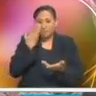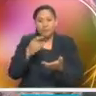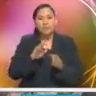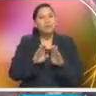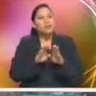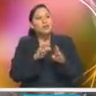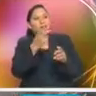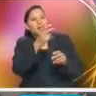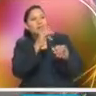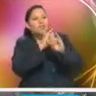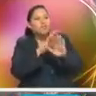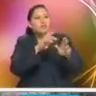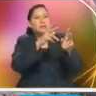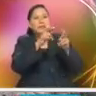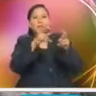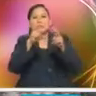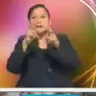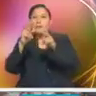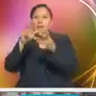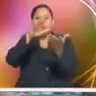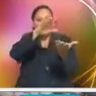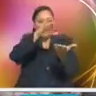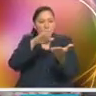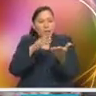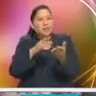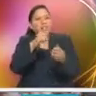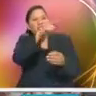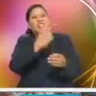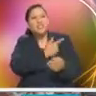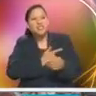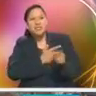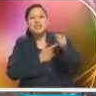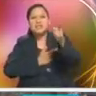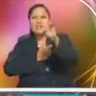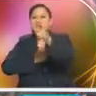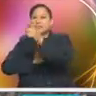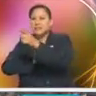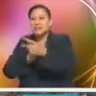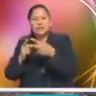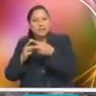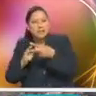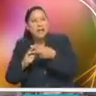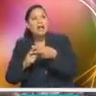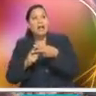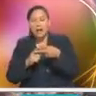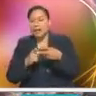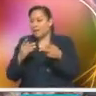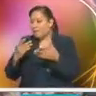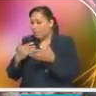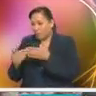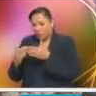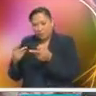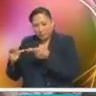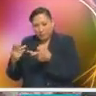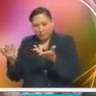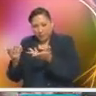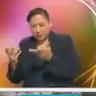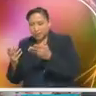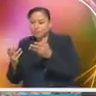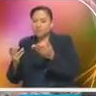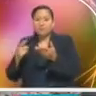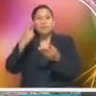de todo esto, se generan estadísticas con el fin de establecer tendencias y a su vez